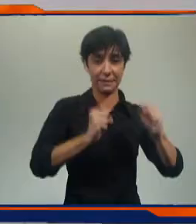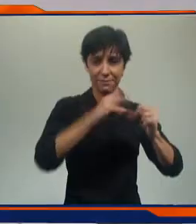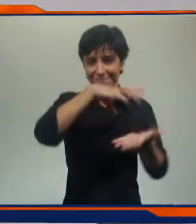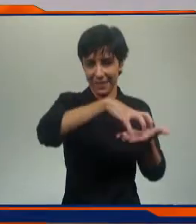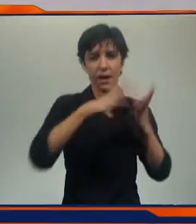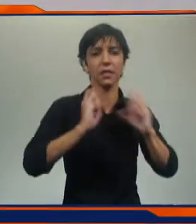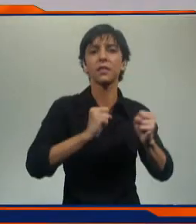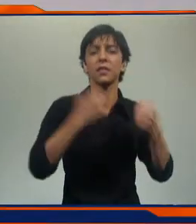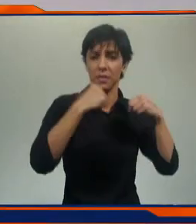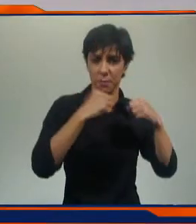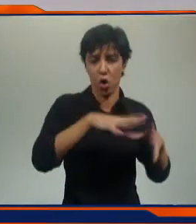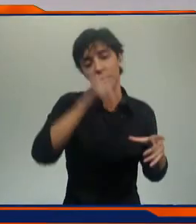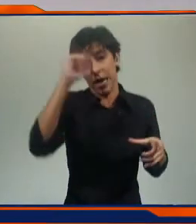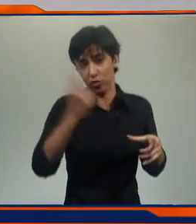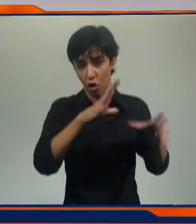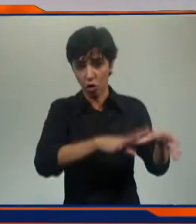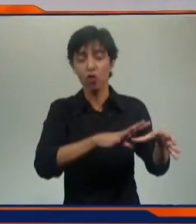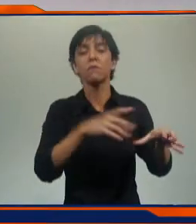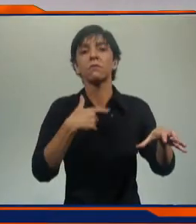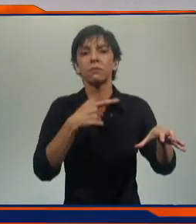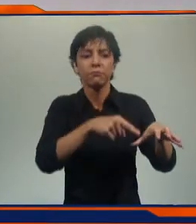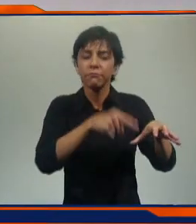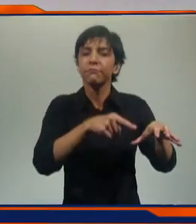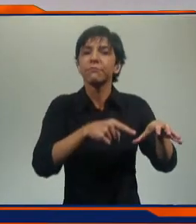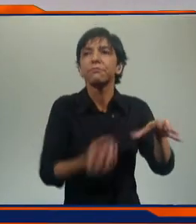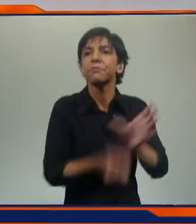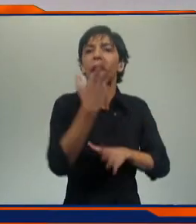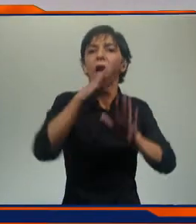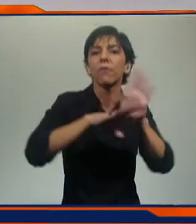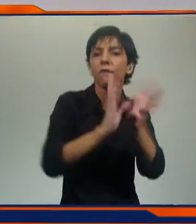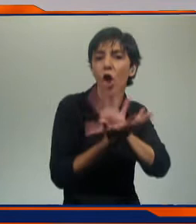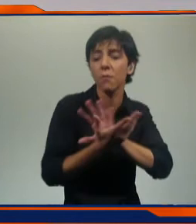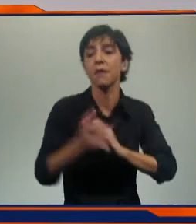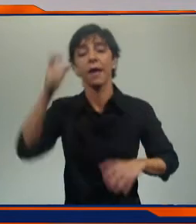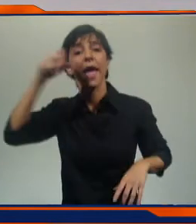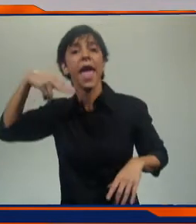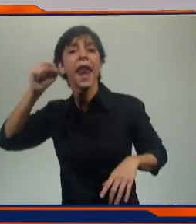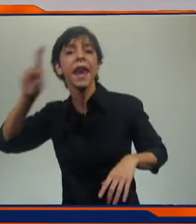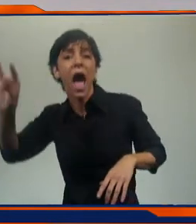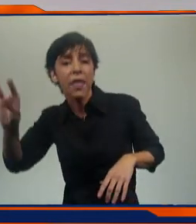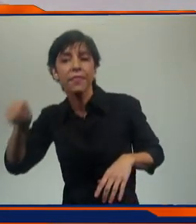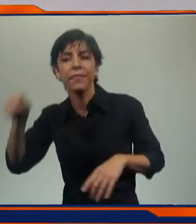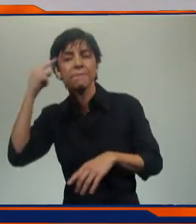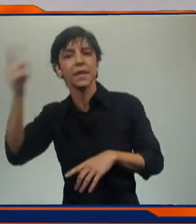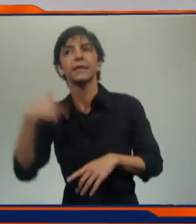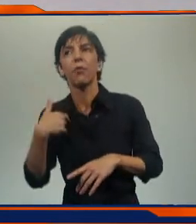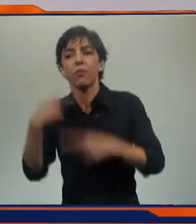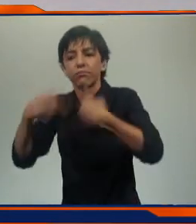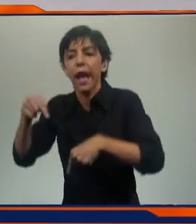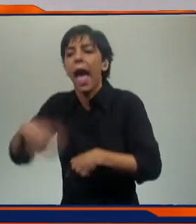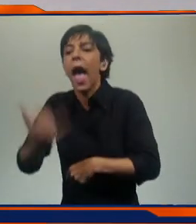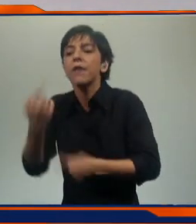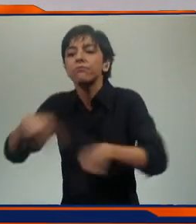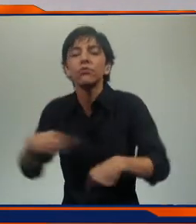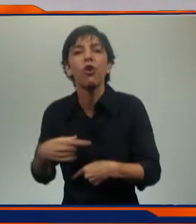supuesto iberia de por de la nación definiendo las políticas de estado y el henar con la herramienta que se tiene entre el comité olímpico argentino y